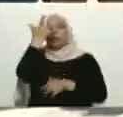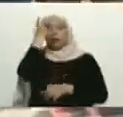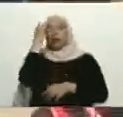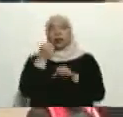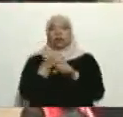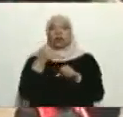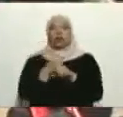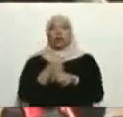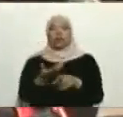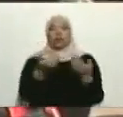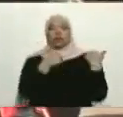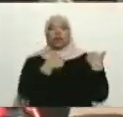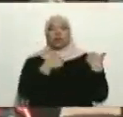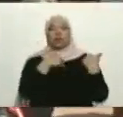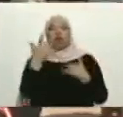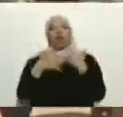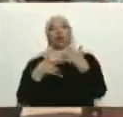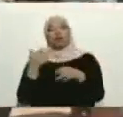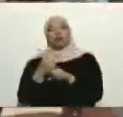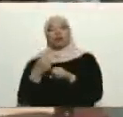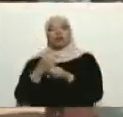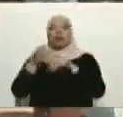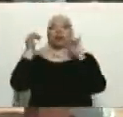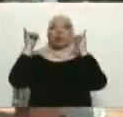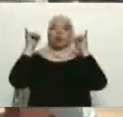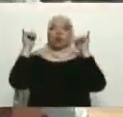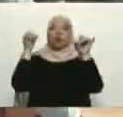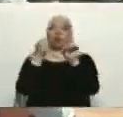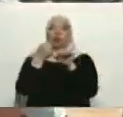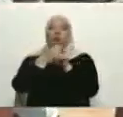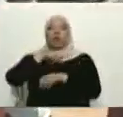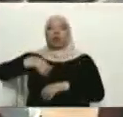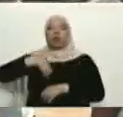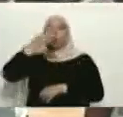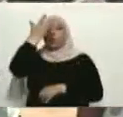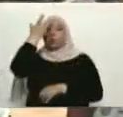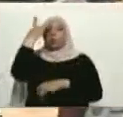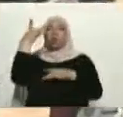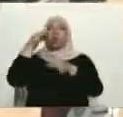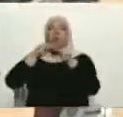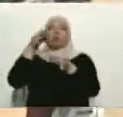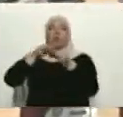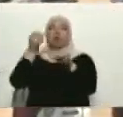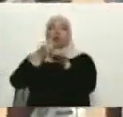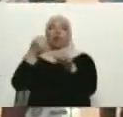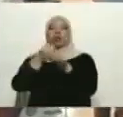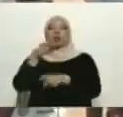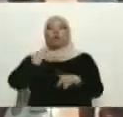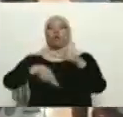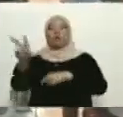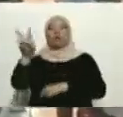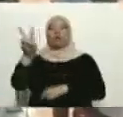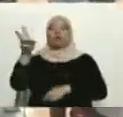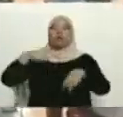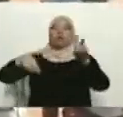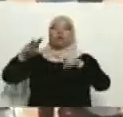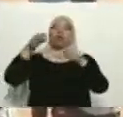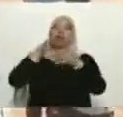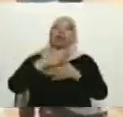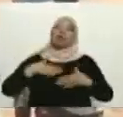las autoridades han destacado que la celebración del del carnaval fue todo un éxito en el que los venezolanos disfrutaron